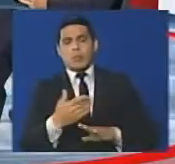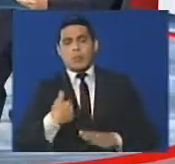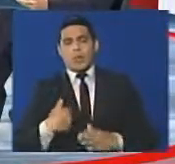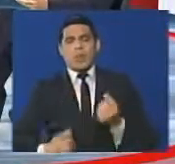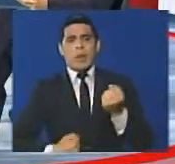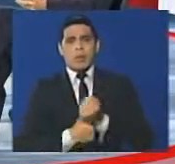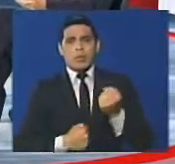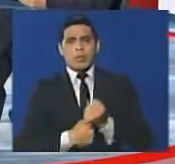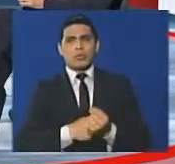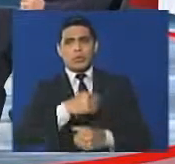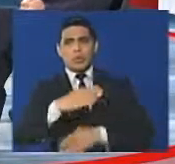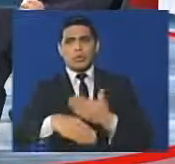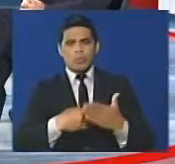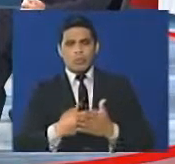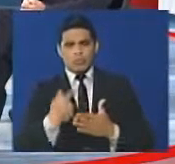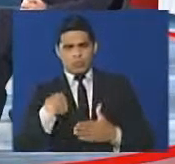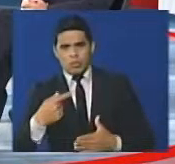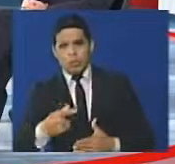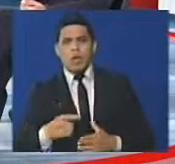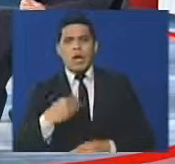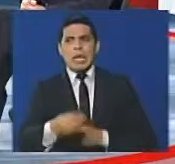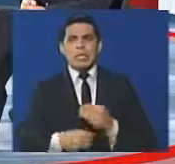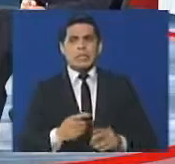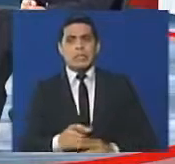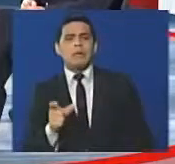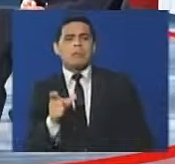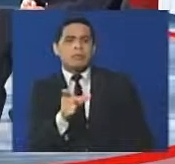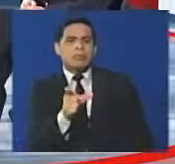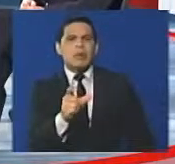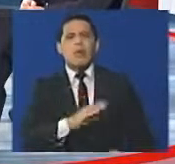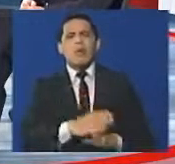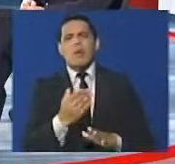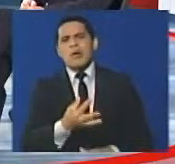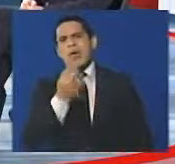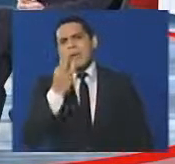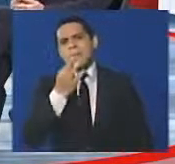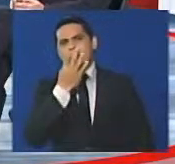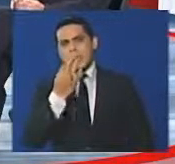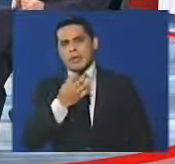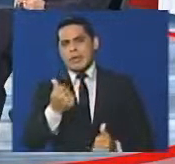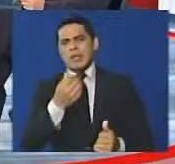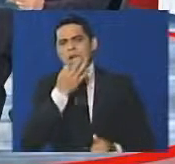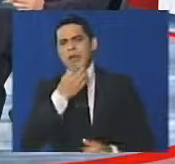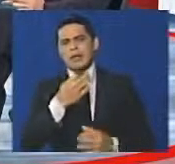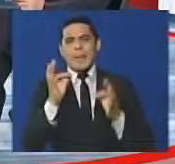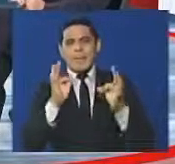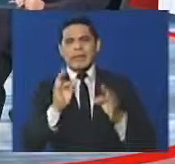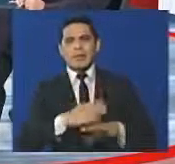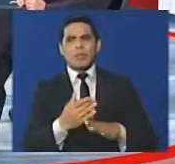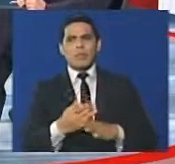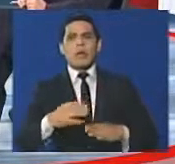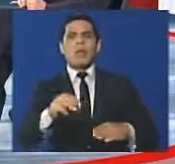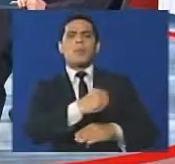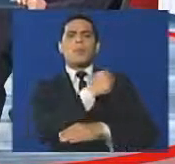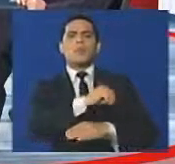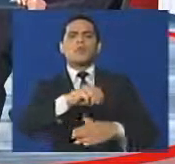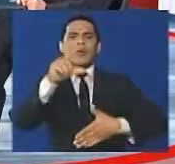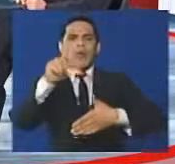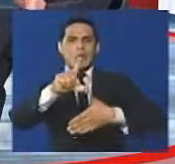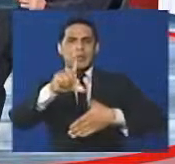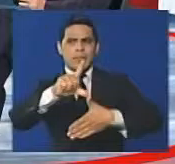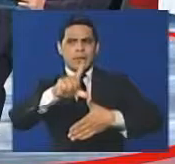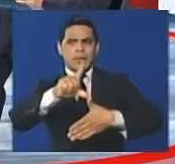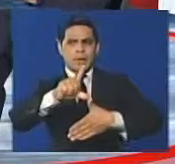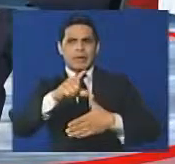todo para hacer ese CD. ¿Por qué? Porque es, digamos, de música latinoamericana, como